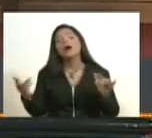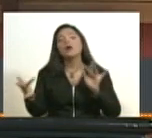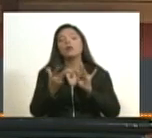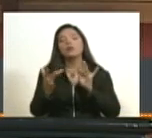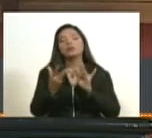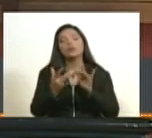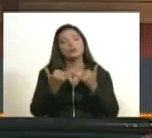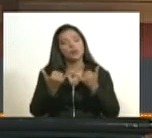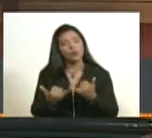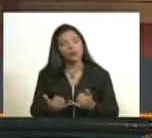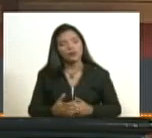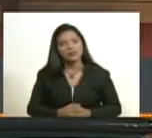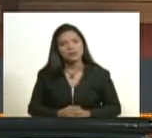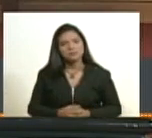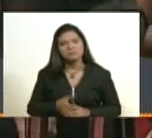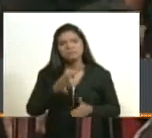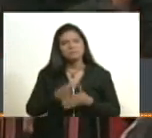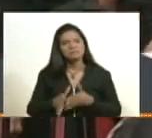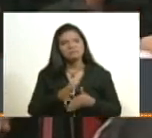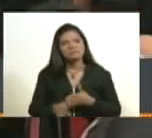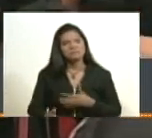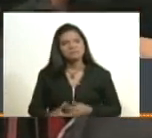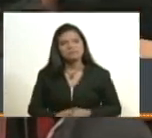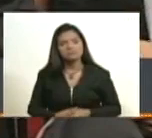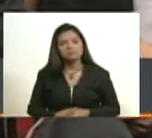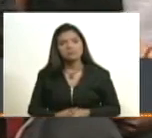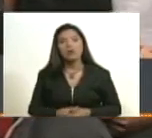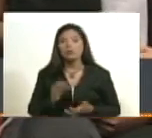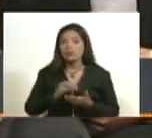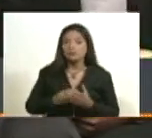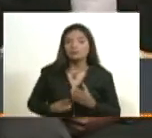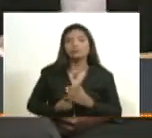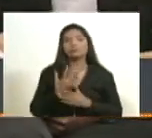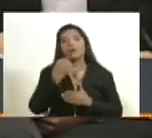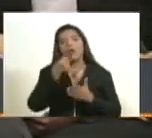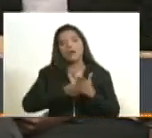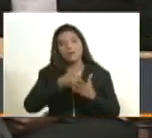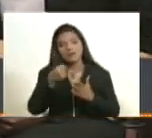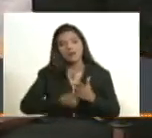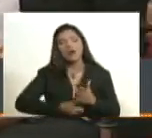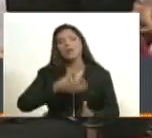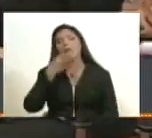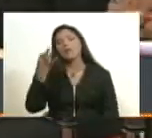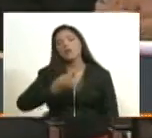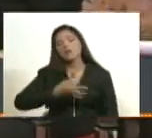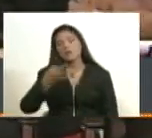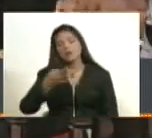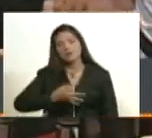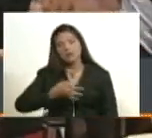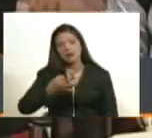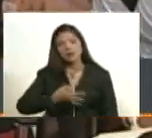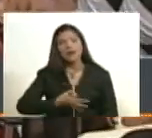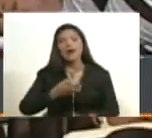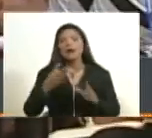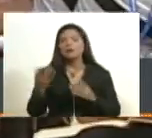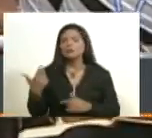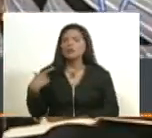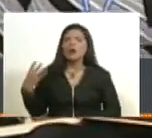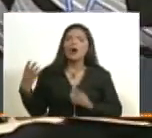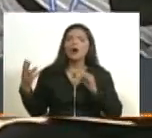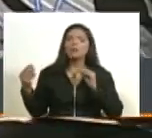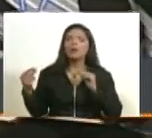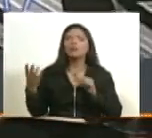contacto nos sirve para renovar esa batalla, por la verdad. Venía hablando ahora con nuestro